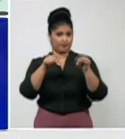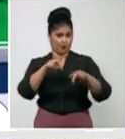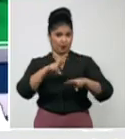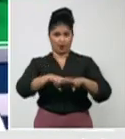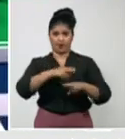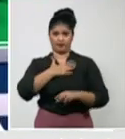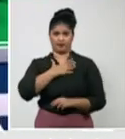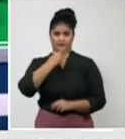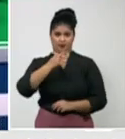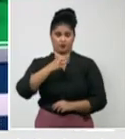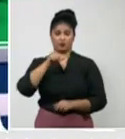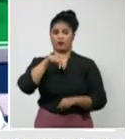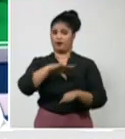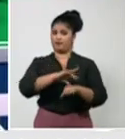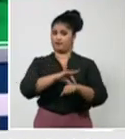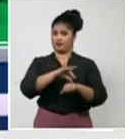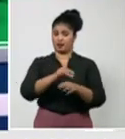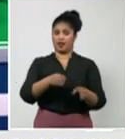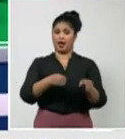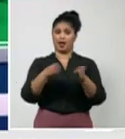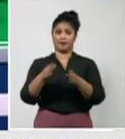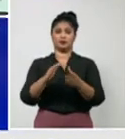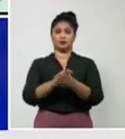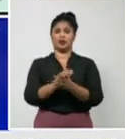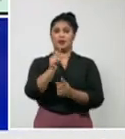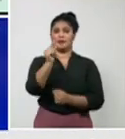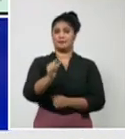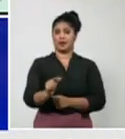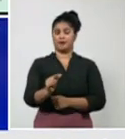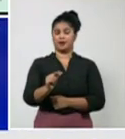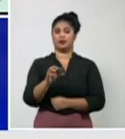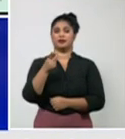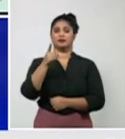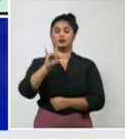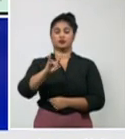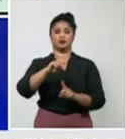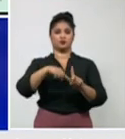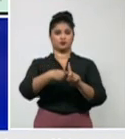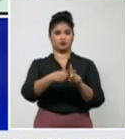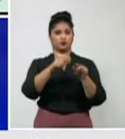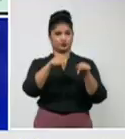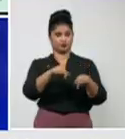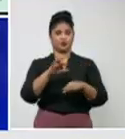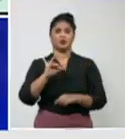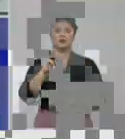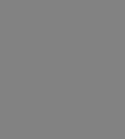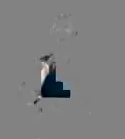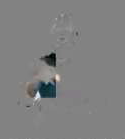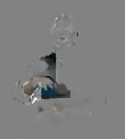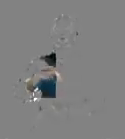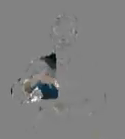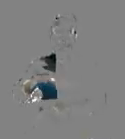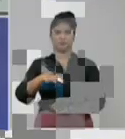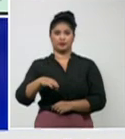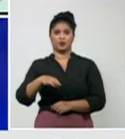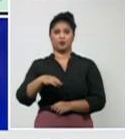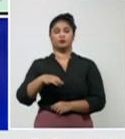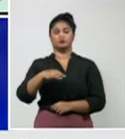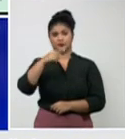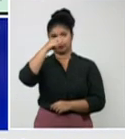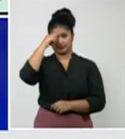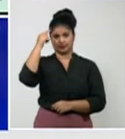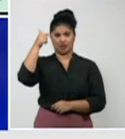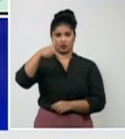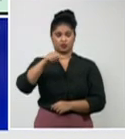ayer. Mayabé que confirma 19 casos autóctonos, 7 del municipio de San José de las Lajas, 5 de